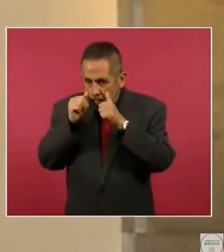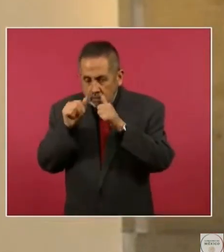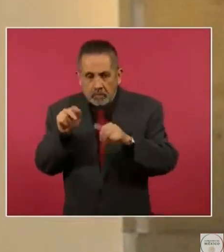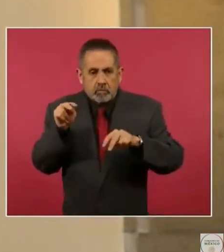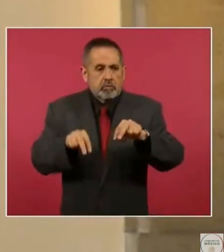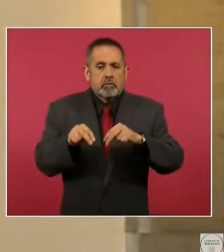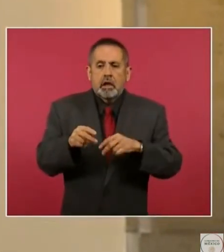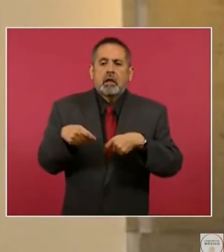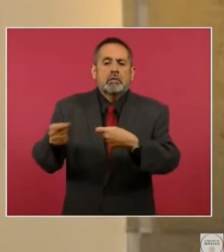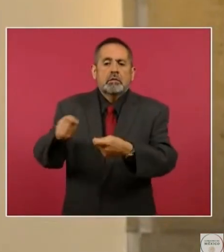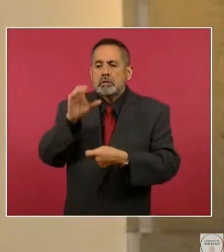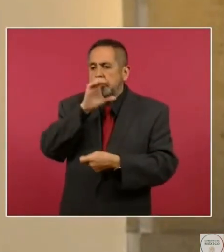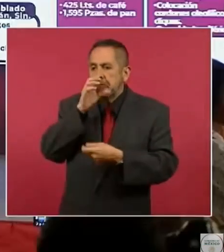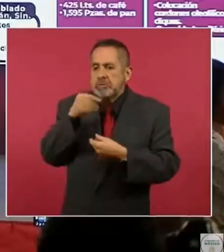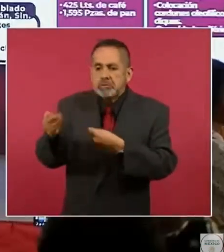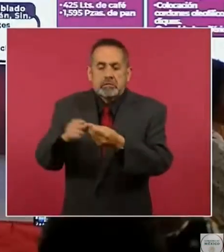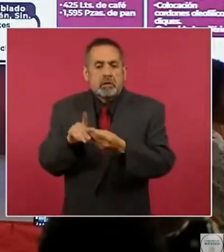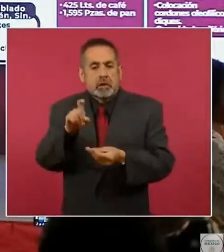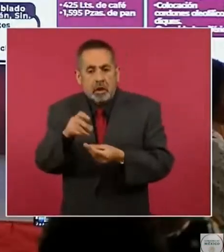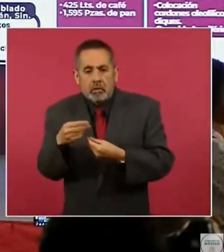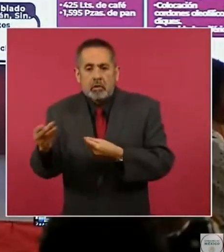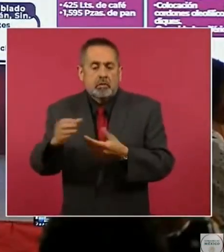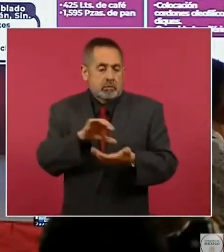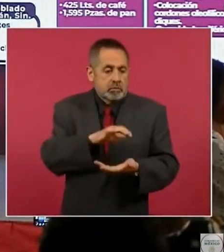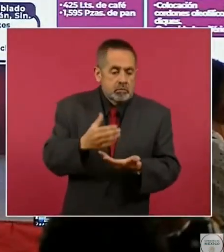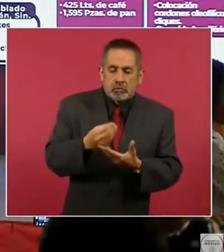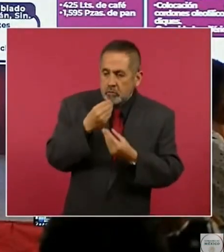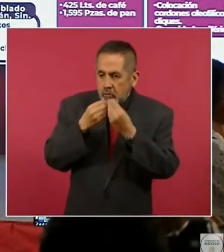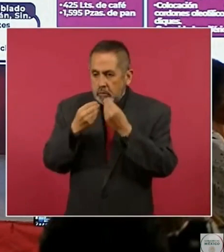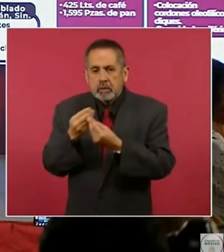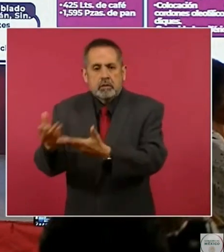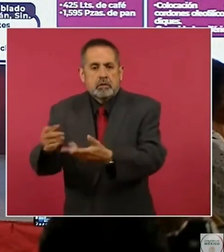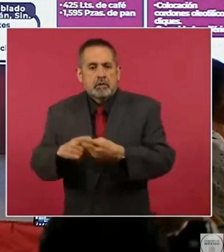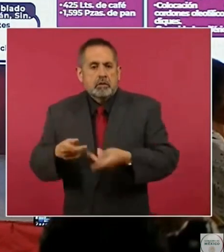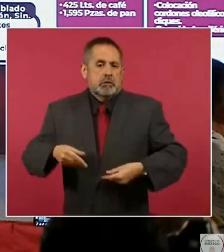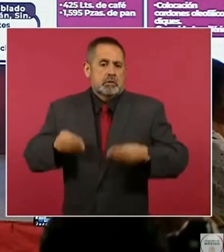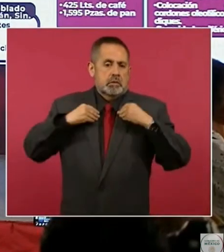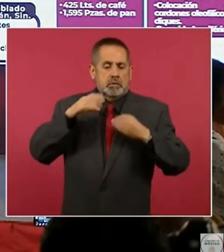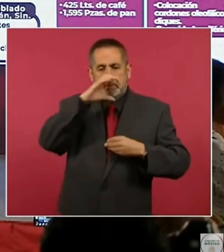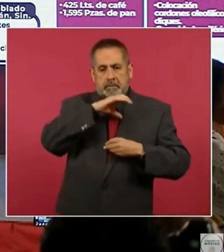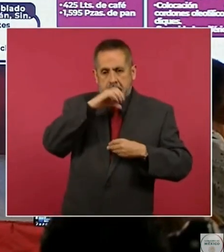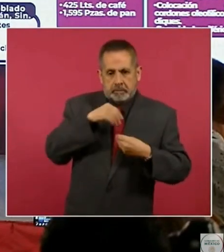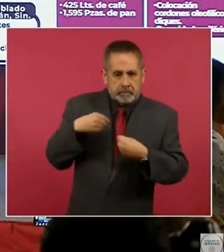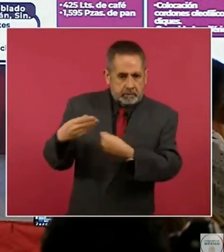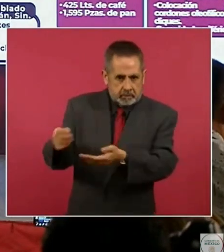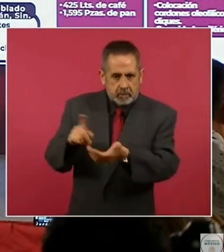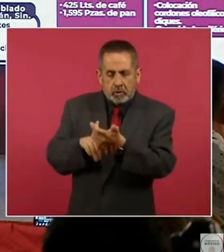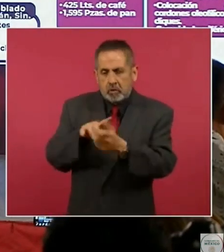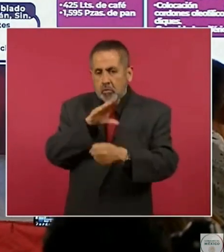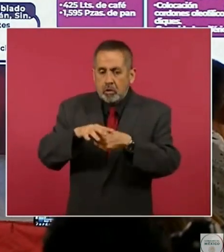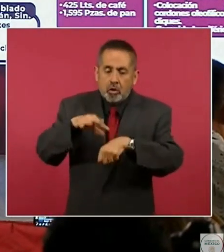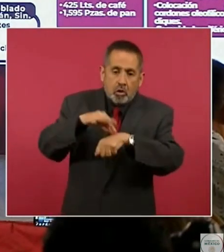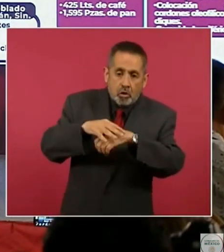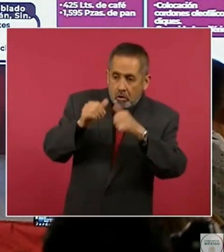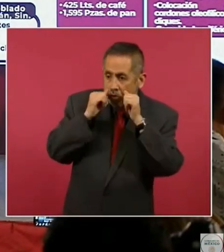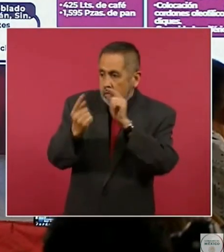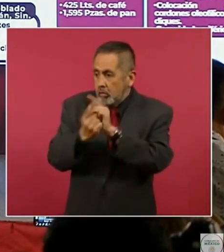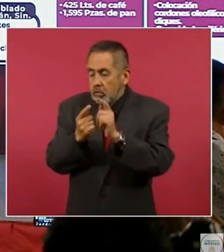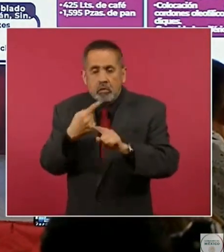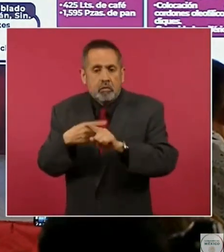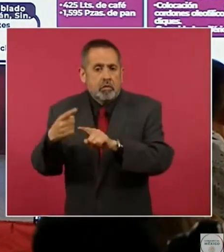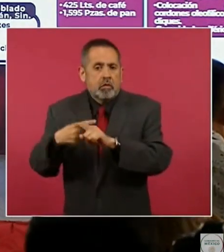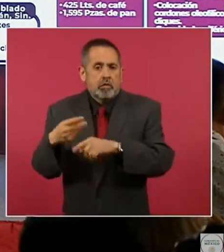distribuyendo raciones calientes, agua, despensas, cobertores, colchonetas y consultas médicas de diferente